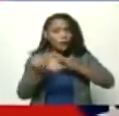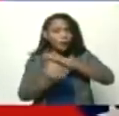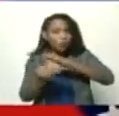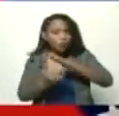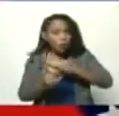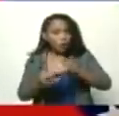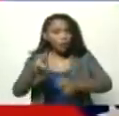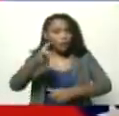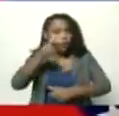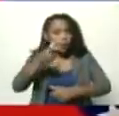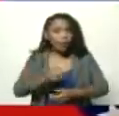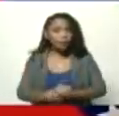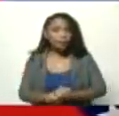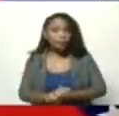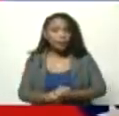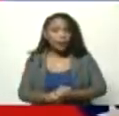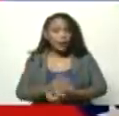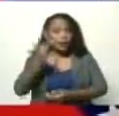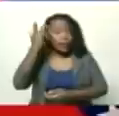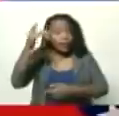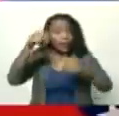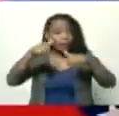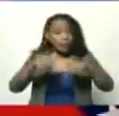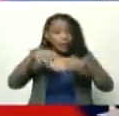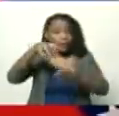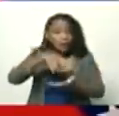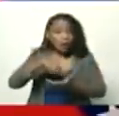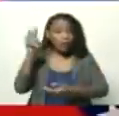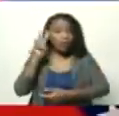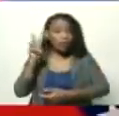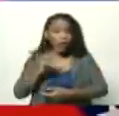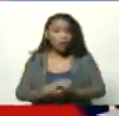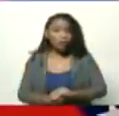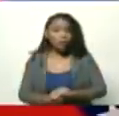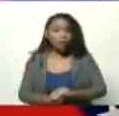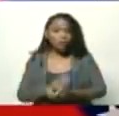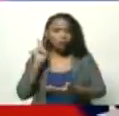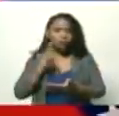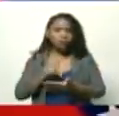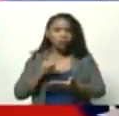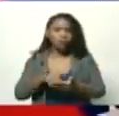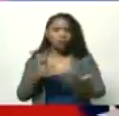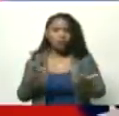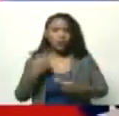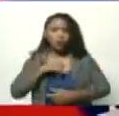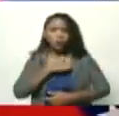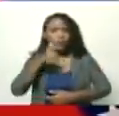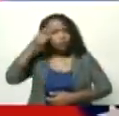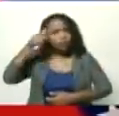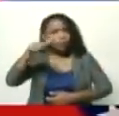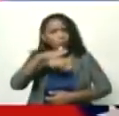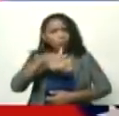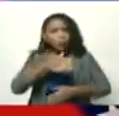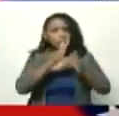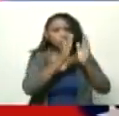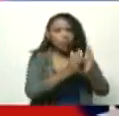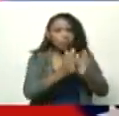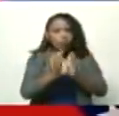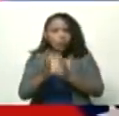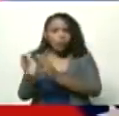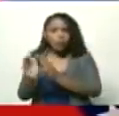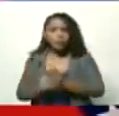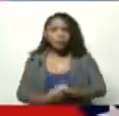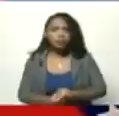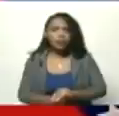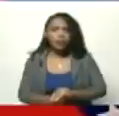de seguridad e inteligencia del Estado venezolano con la participación de nuestro pueblo organizado, y